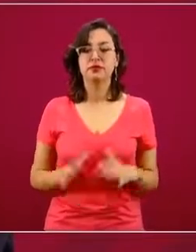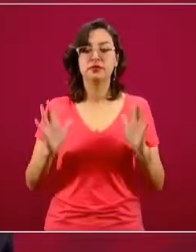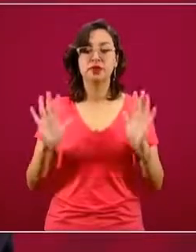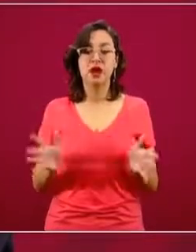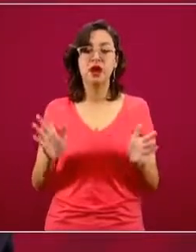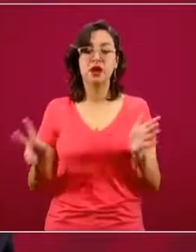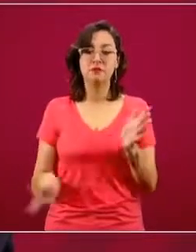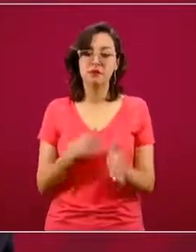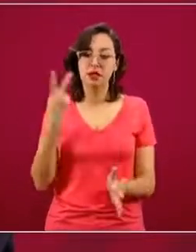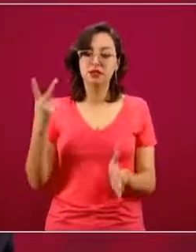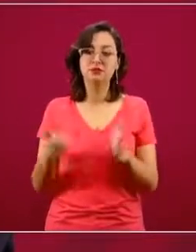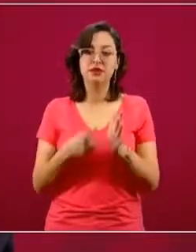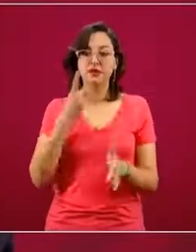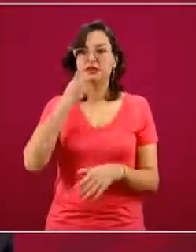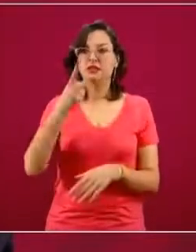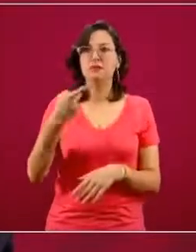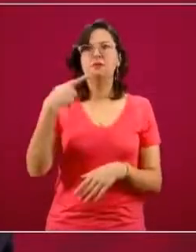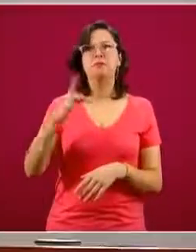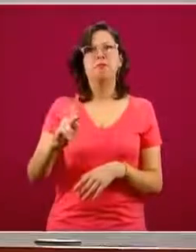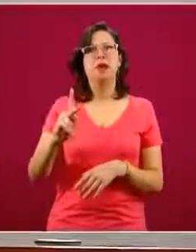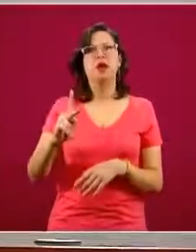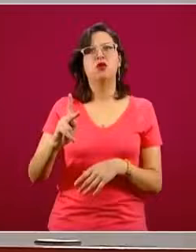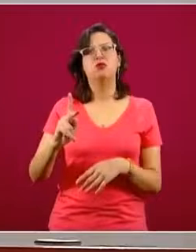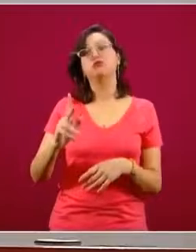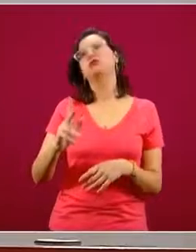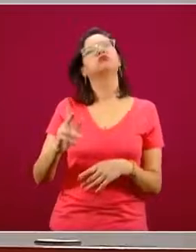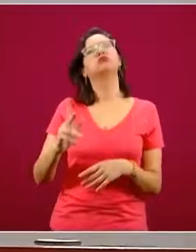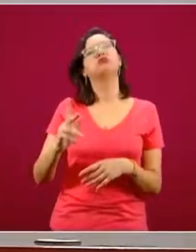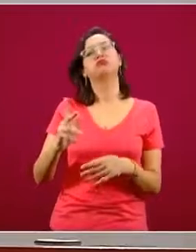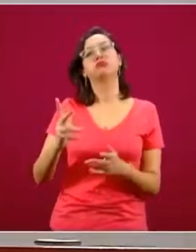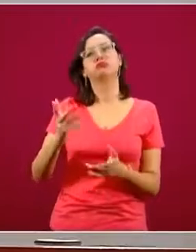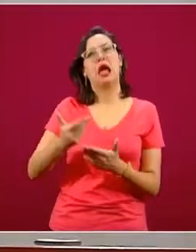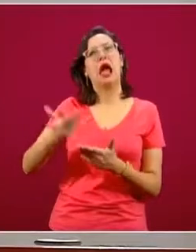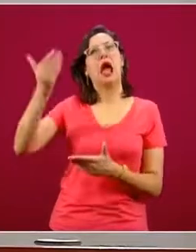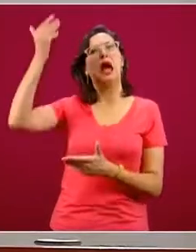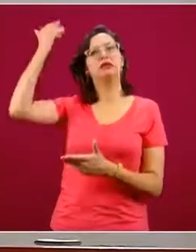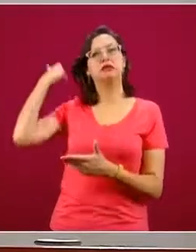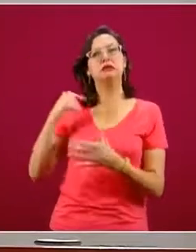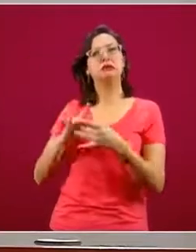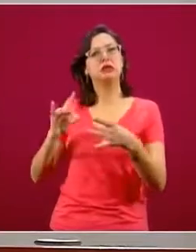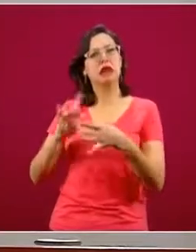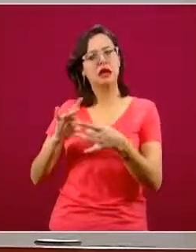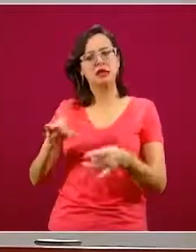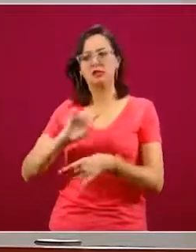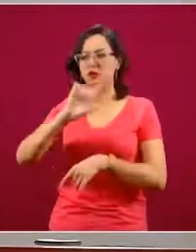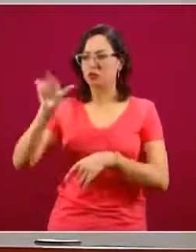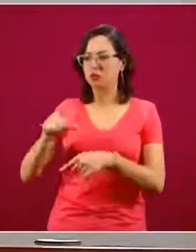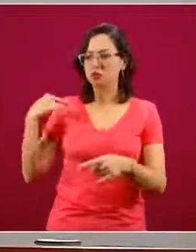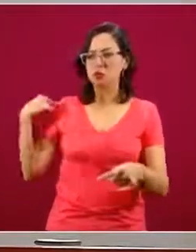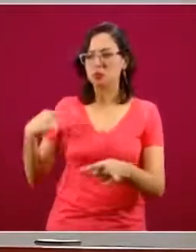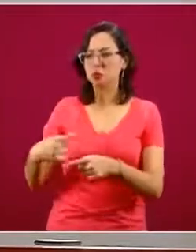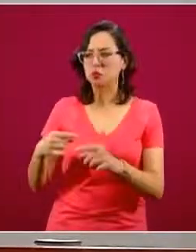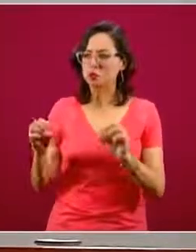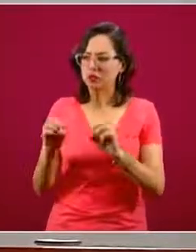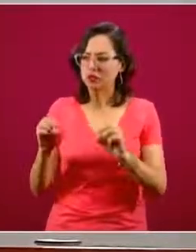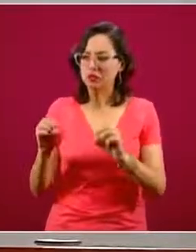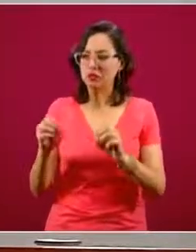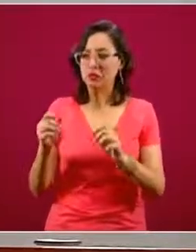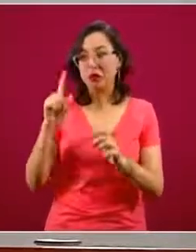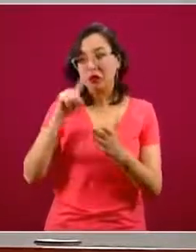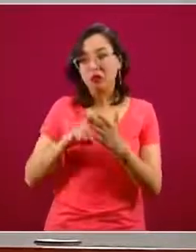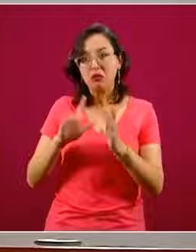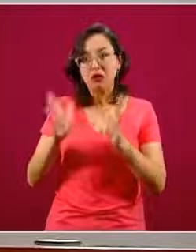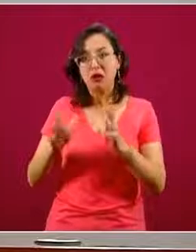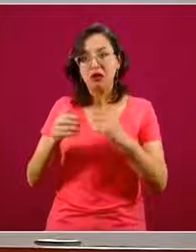esto hace mucho que no lo decíamos, yo pensé que ya había quedado superado, pero lo repetimos. La